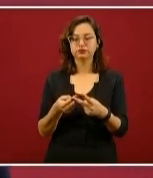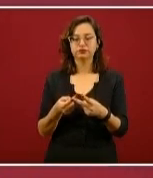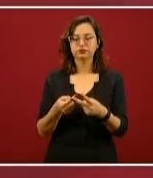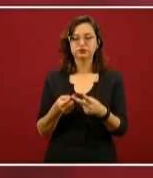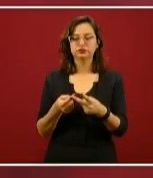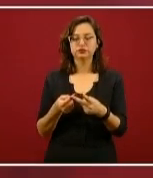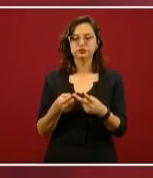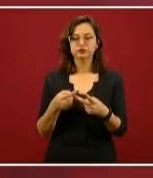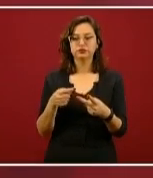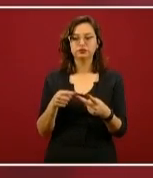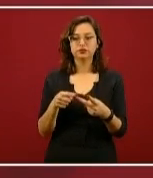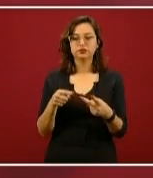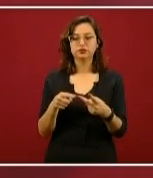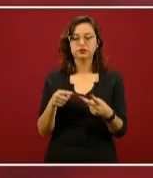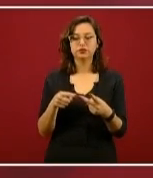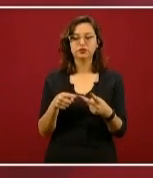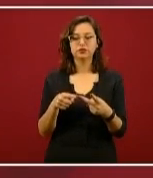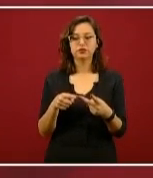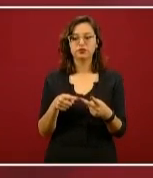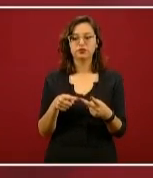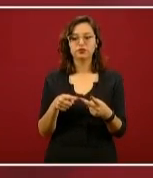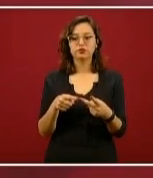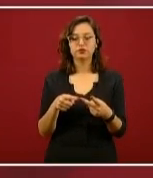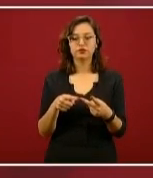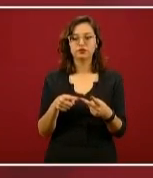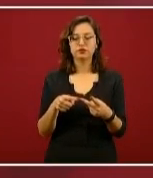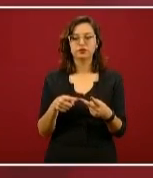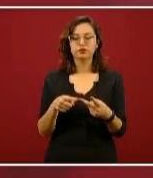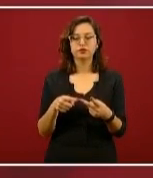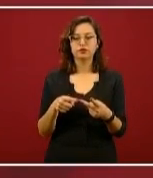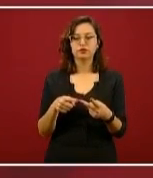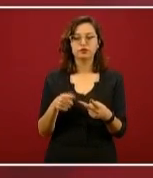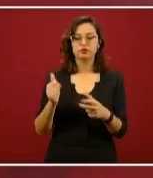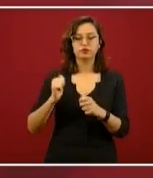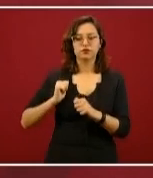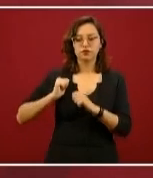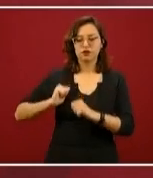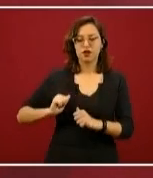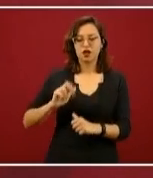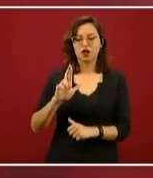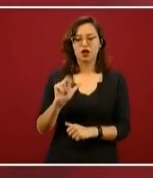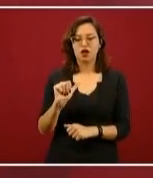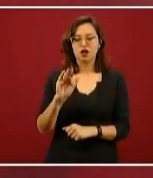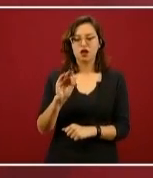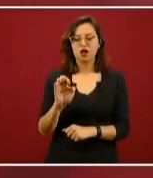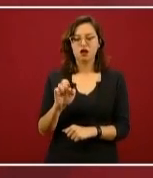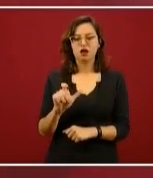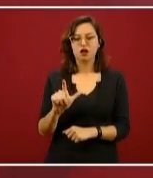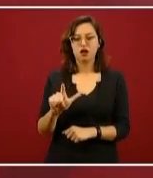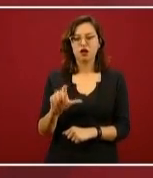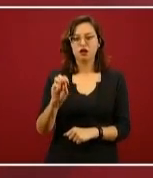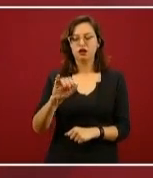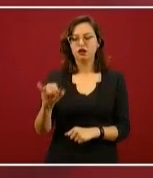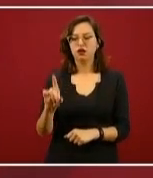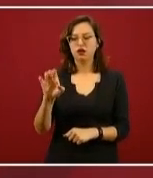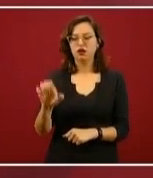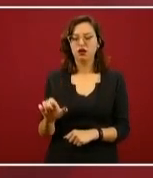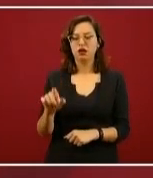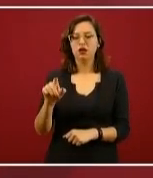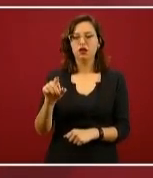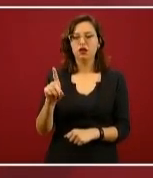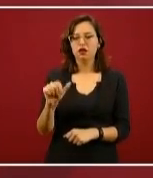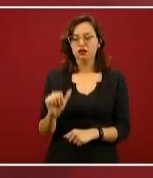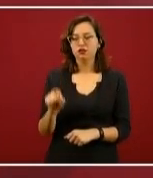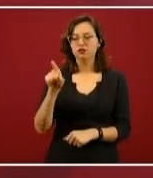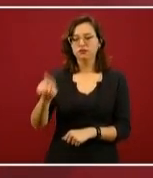vamos a escuchar al almirante Rafael Ojeda Durán, secretario de